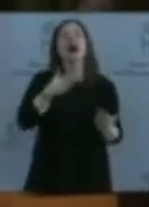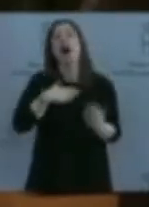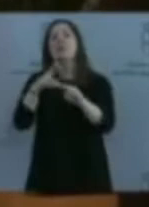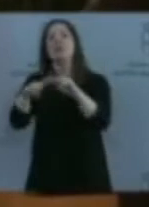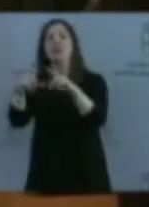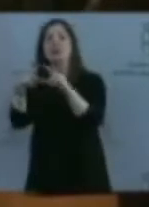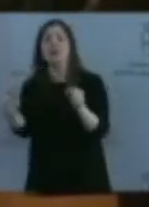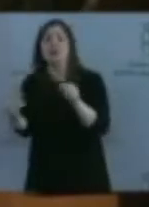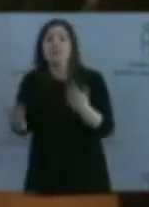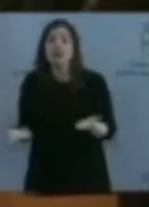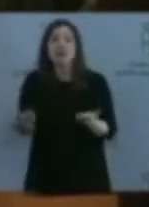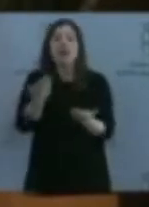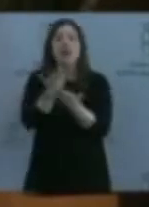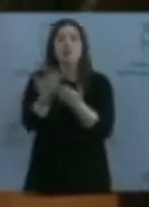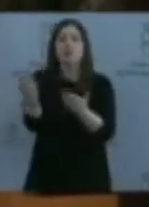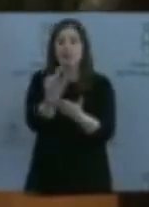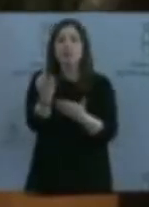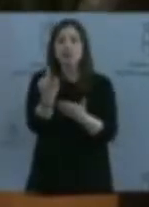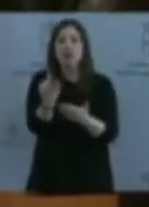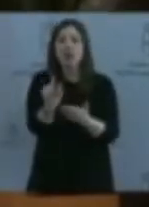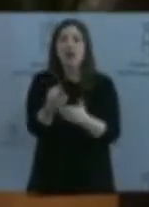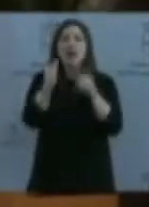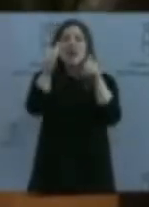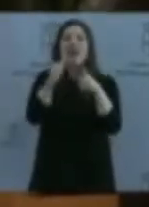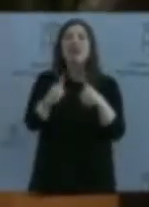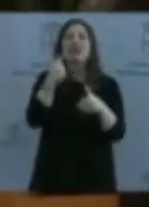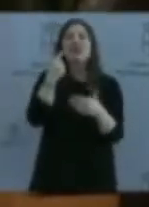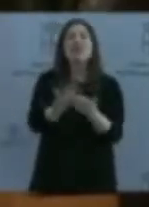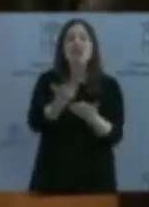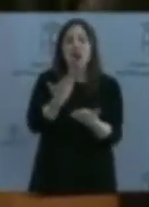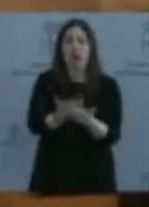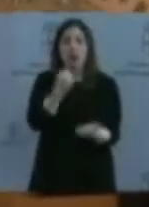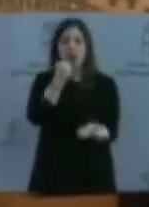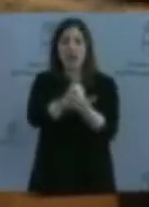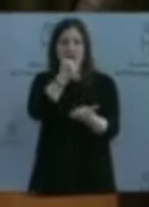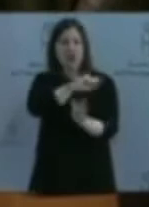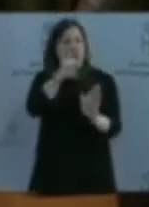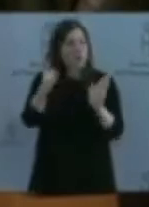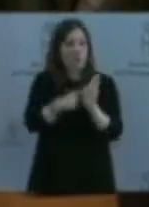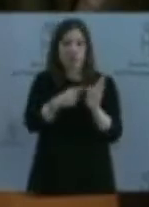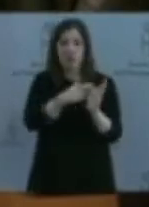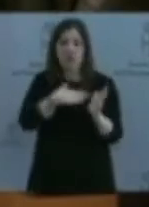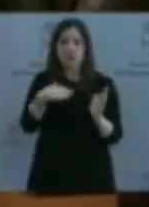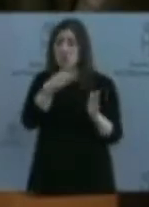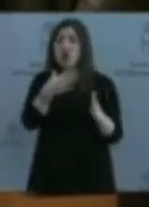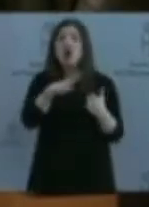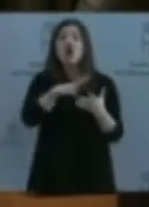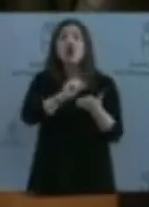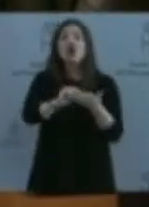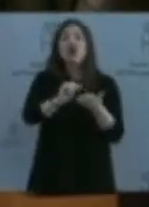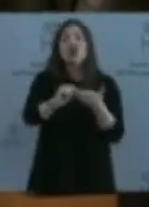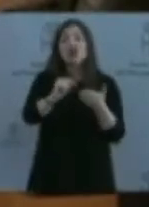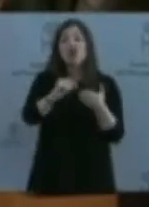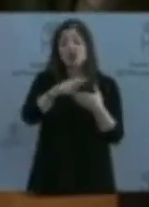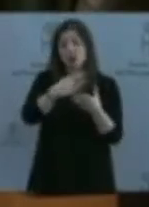una certificación registral completa, porque la nota simple ya no vale. O miente el Colegio de Registradores, o miente el Ayuntamiento Usiero,